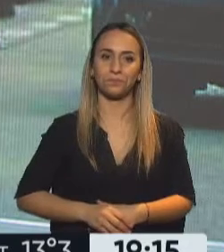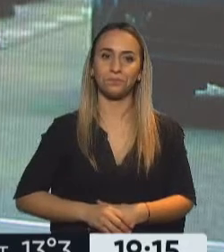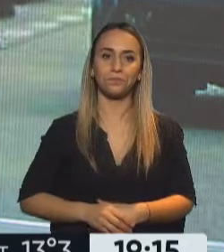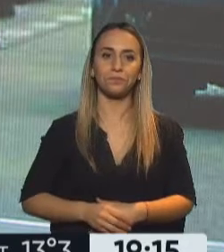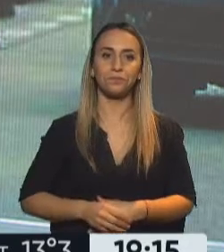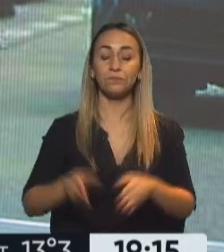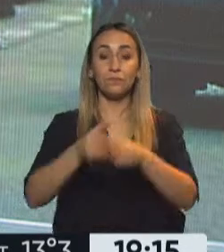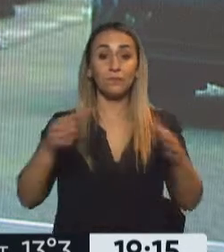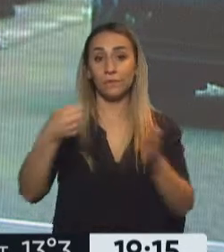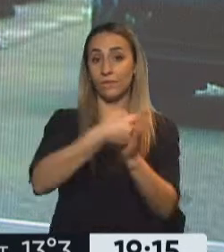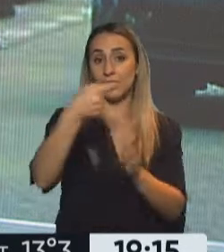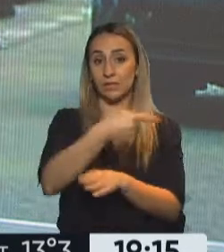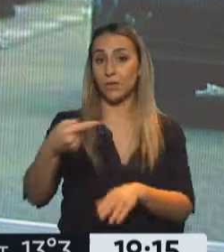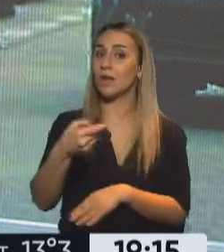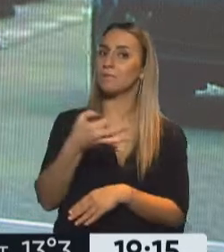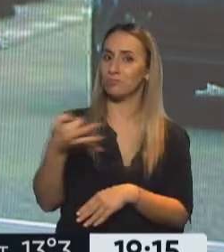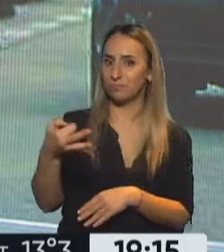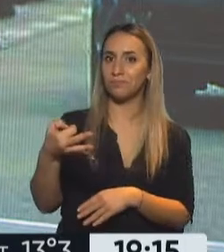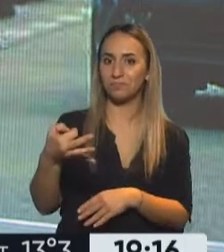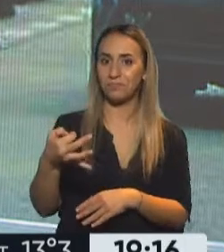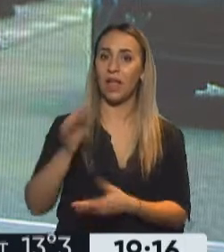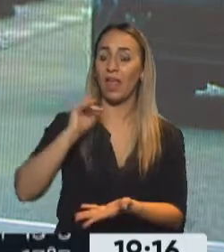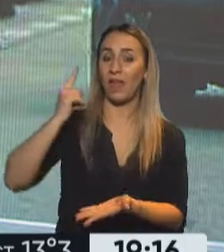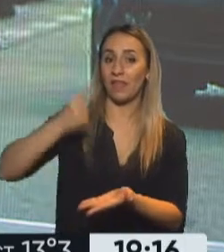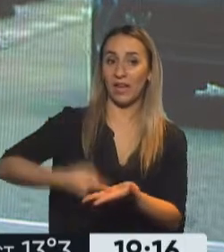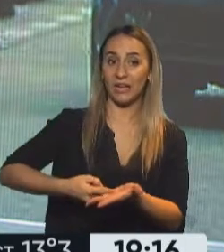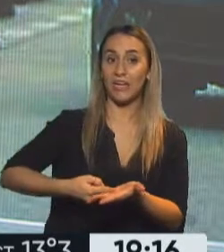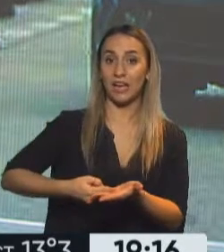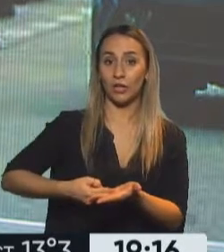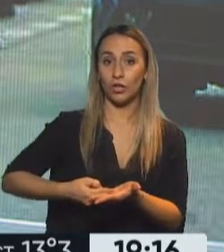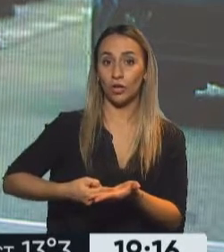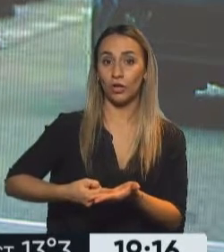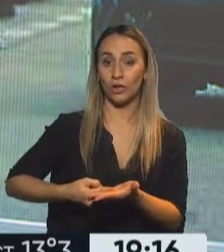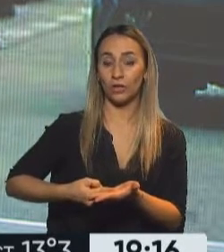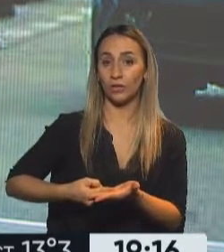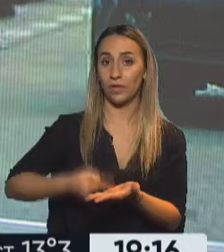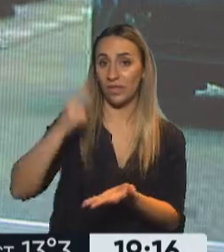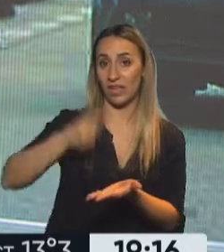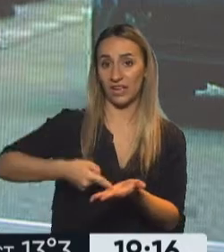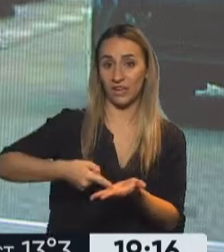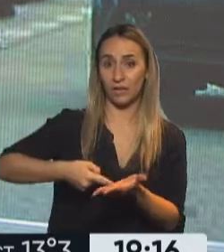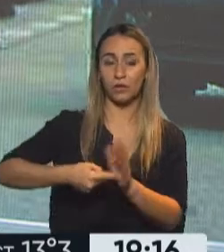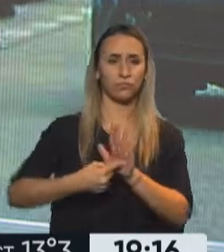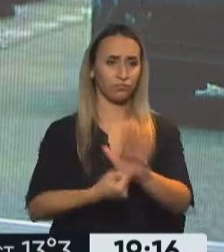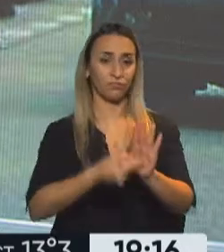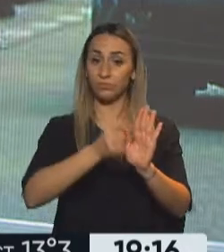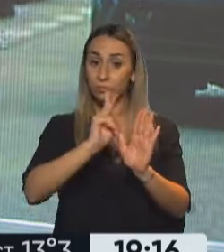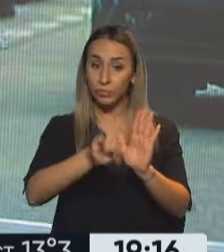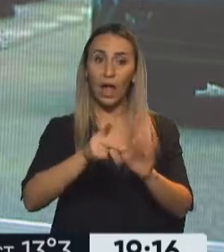Y durante el fin de semana, tal como estaba previsto en el decreto de necesidad y urgencia, también se